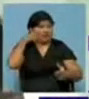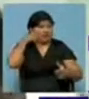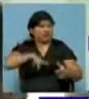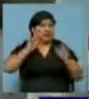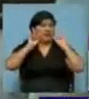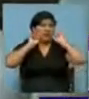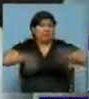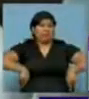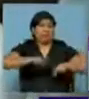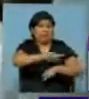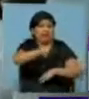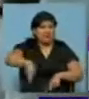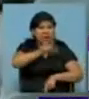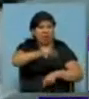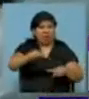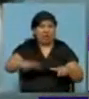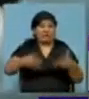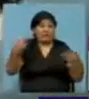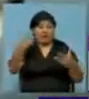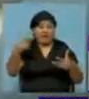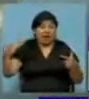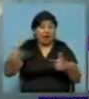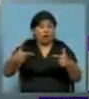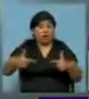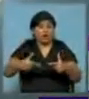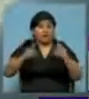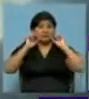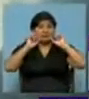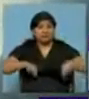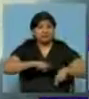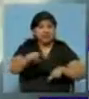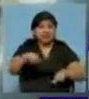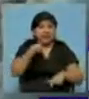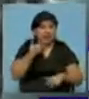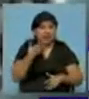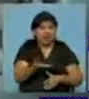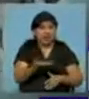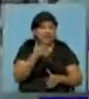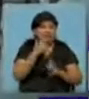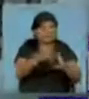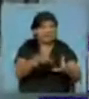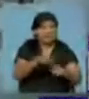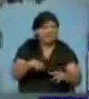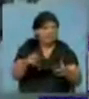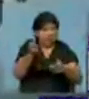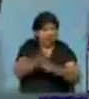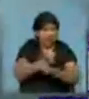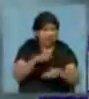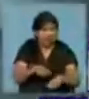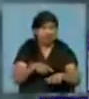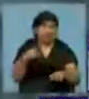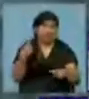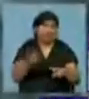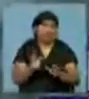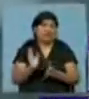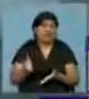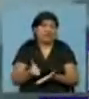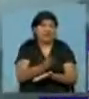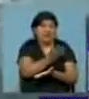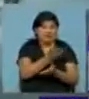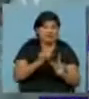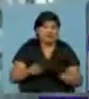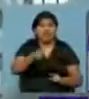en contra, y anunció que no le darán el curso al pedido. Los concejales manifestaron su enojo